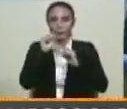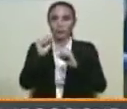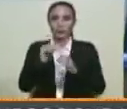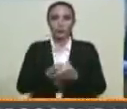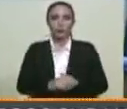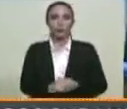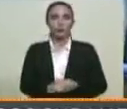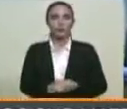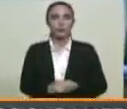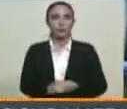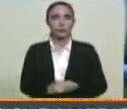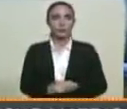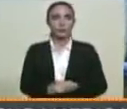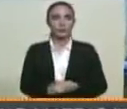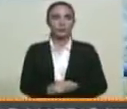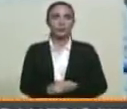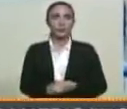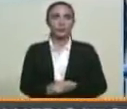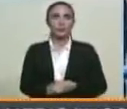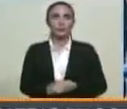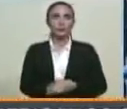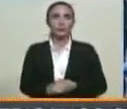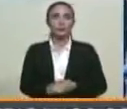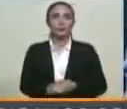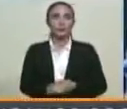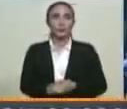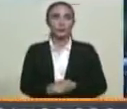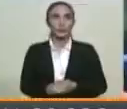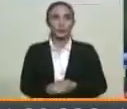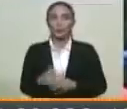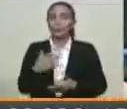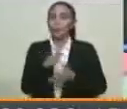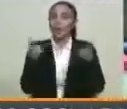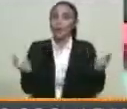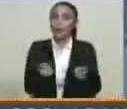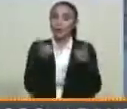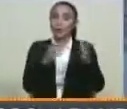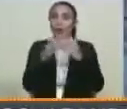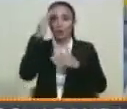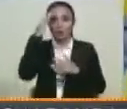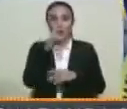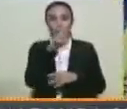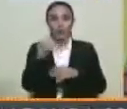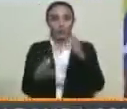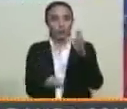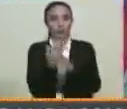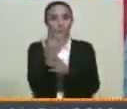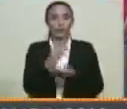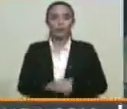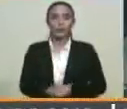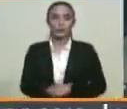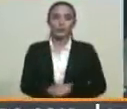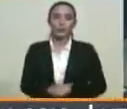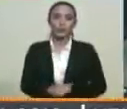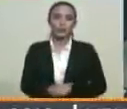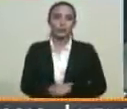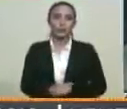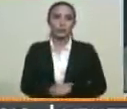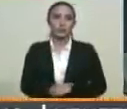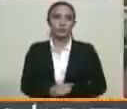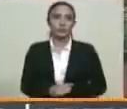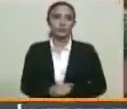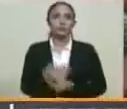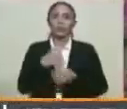la justicia y gana el pueblo. ¡Que viva la victoria del 20 de mayo! ¡Que viva la clase obrera